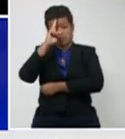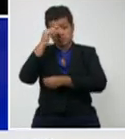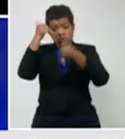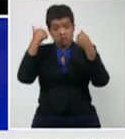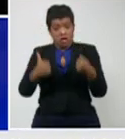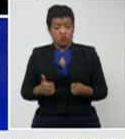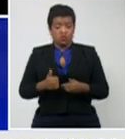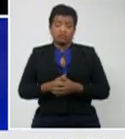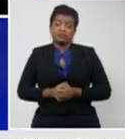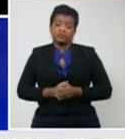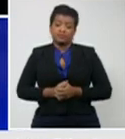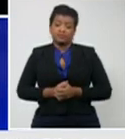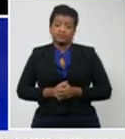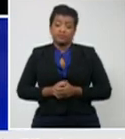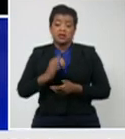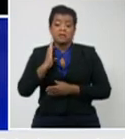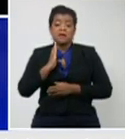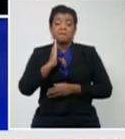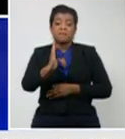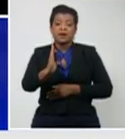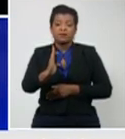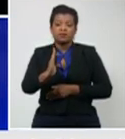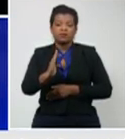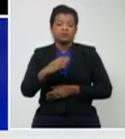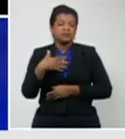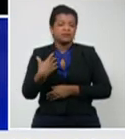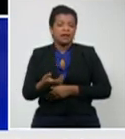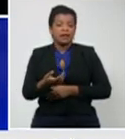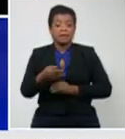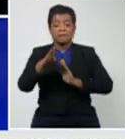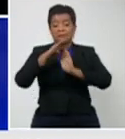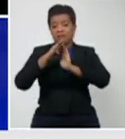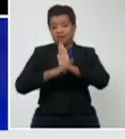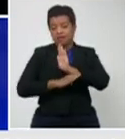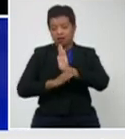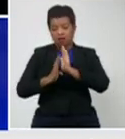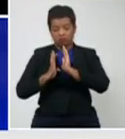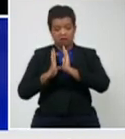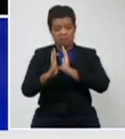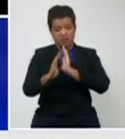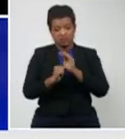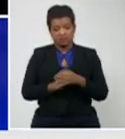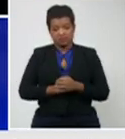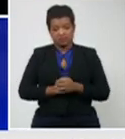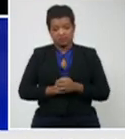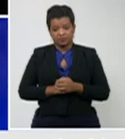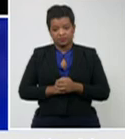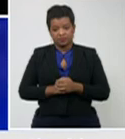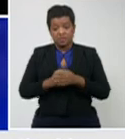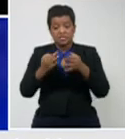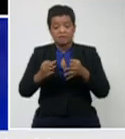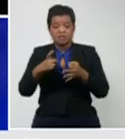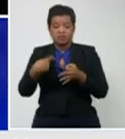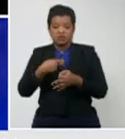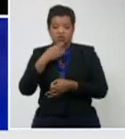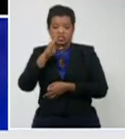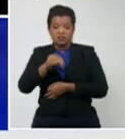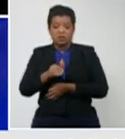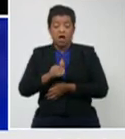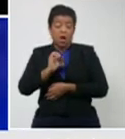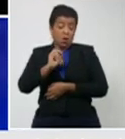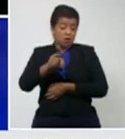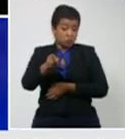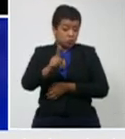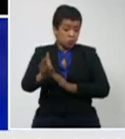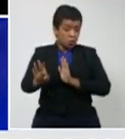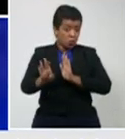respeto a las medidas que siempre decimos, está bien, tú no los respetas, yo te voy a aplicar medidas que te